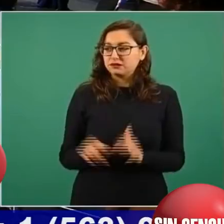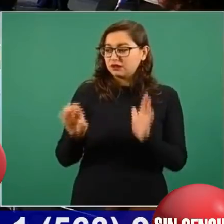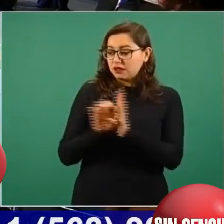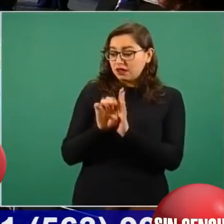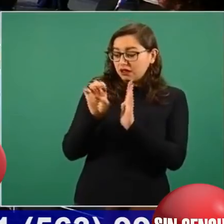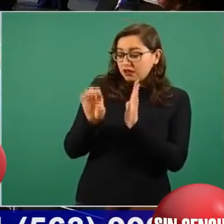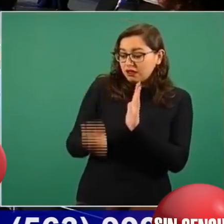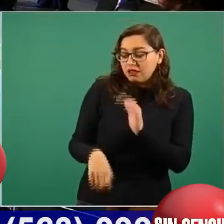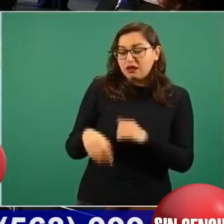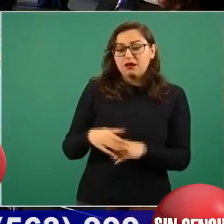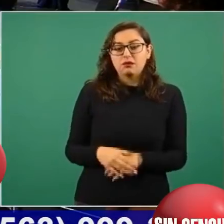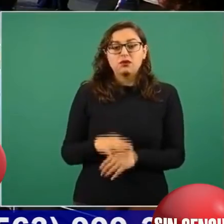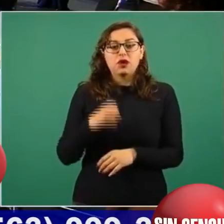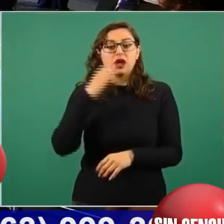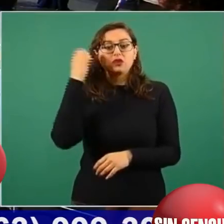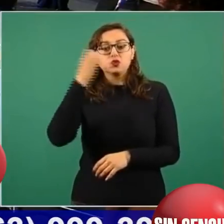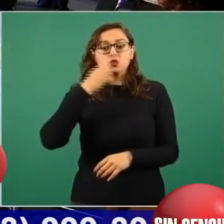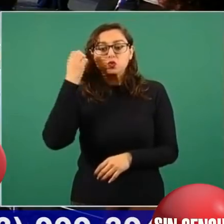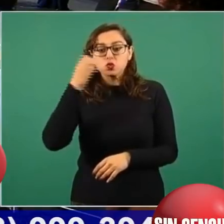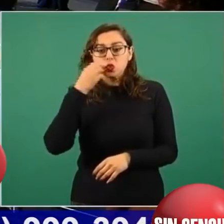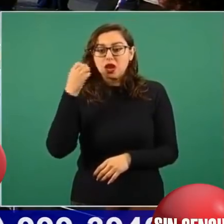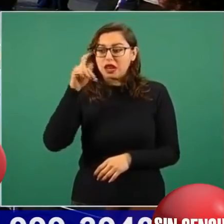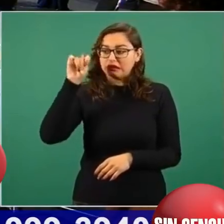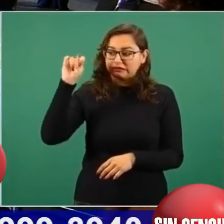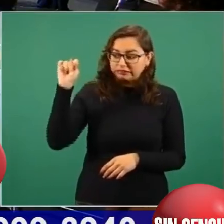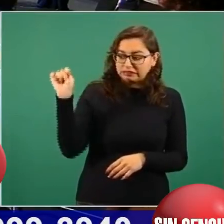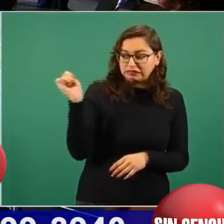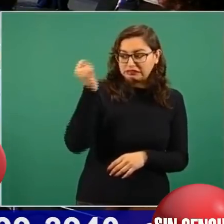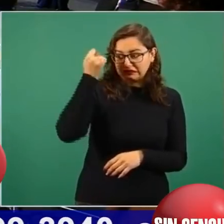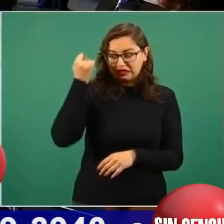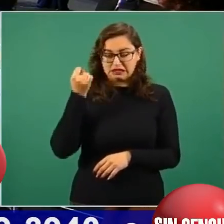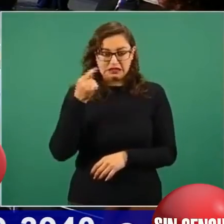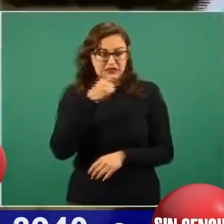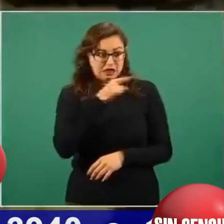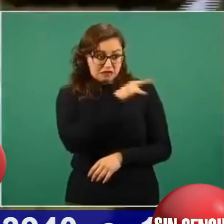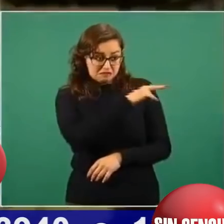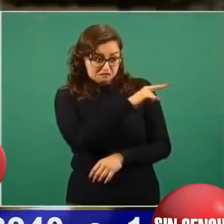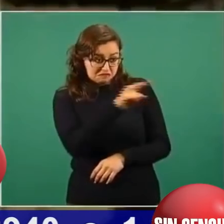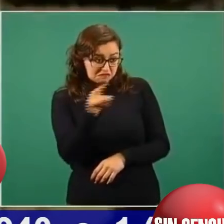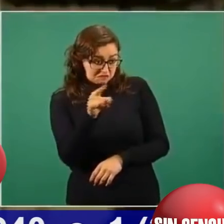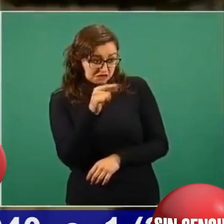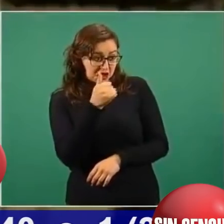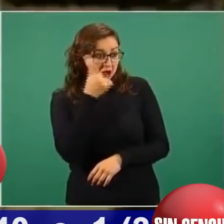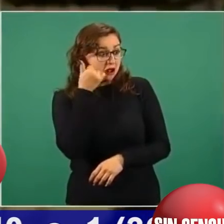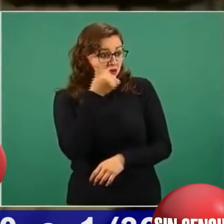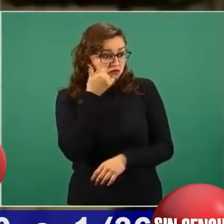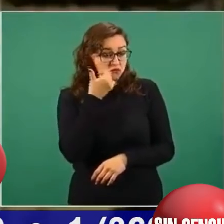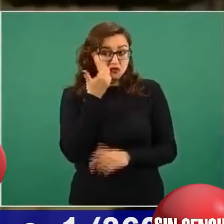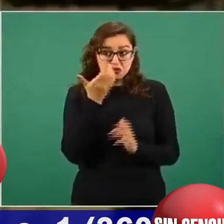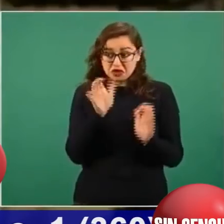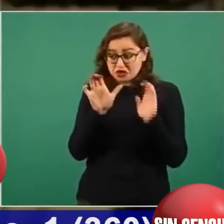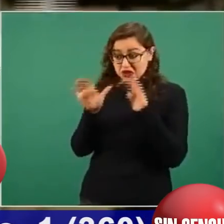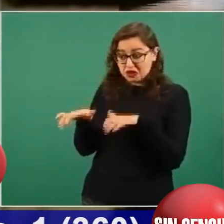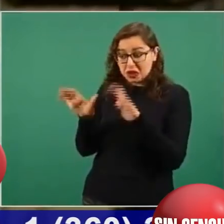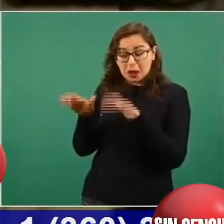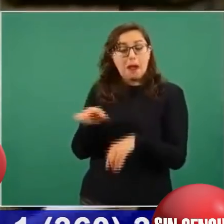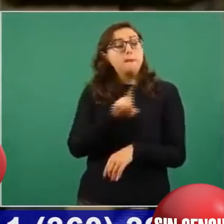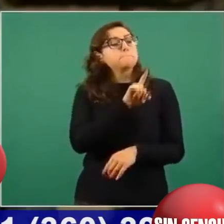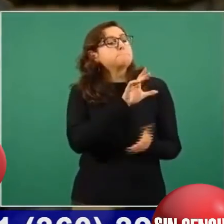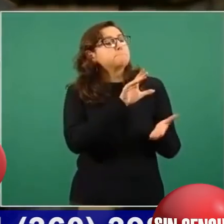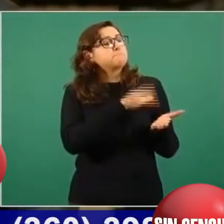que cobra más de 1,500 pesos de inscripción para la cuota de padres de familia, porque